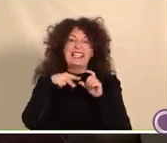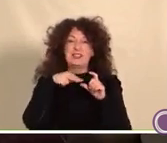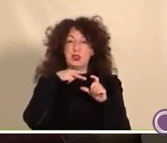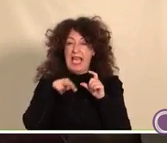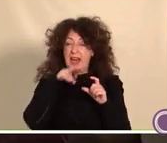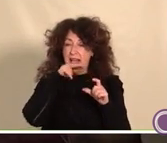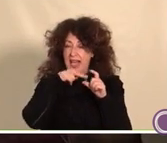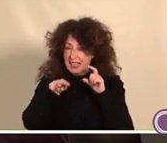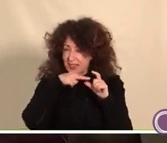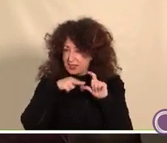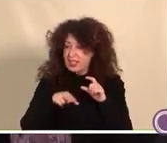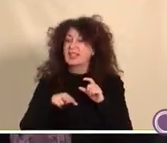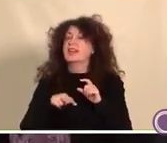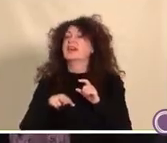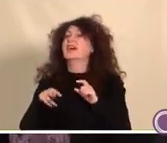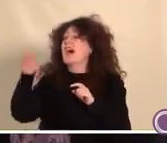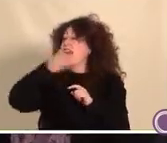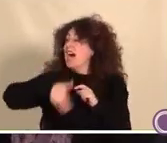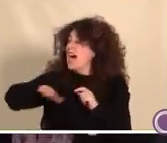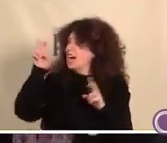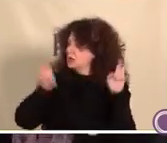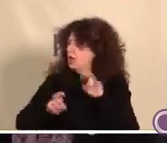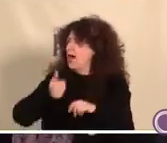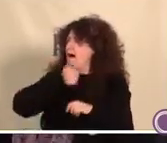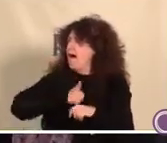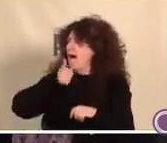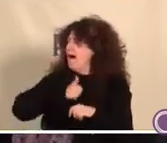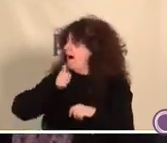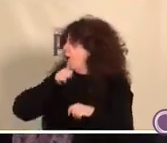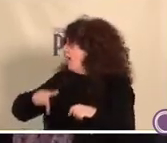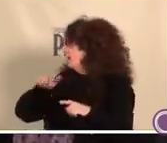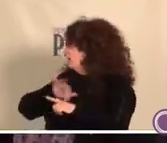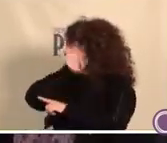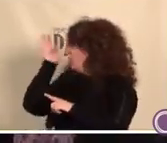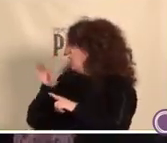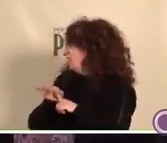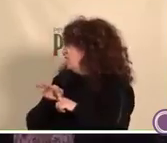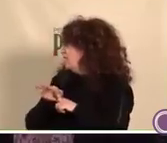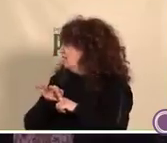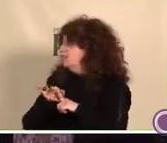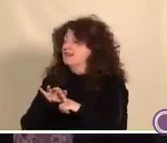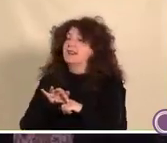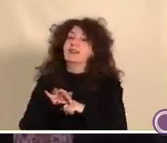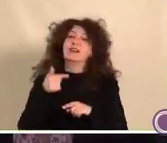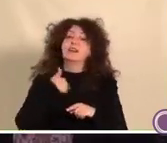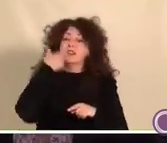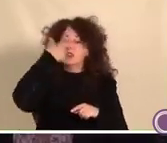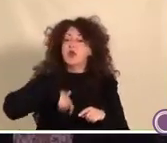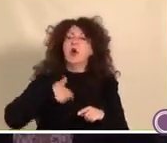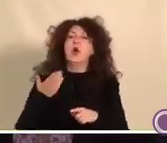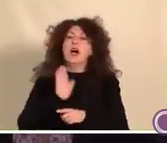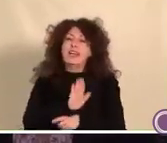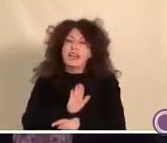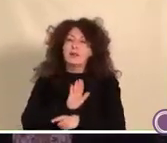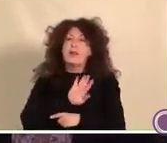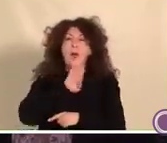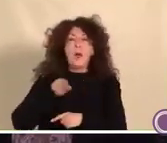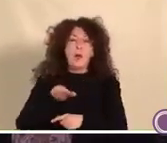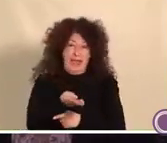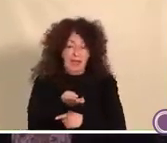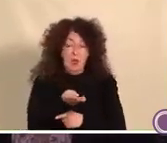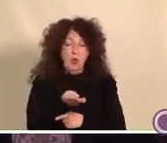y doy a su equipo eskerrik asko a todas las que habéis aguantado durante toda esta mañana aquí mi nombre es igor zulaika vengo en representación de euskal herria bildu